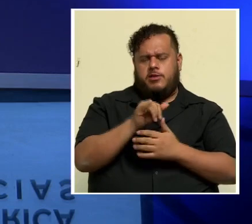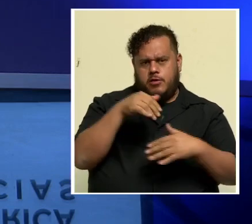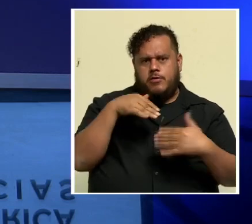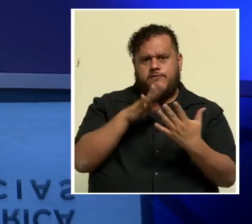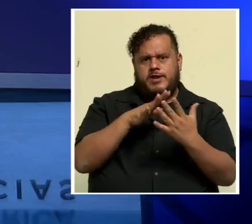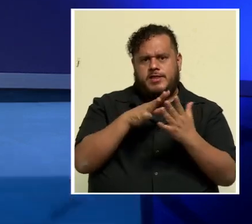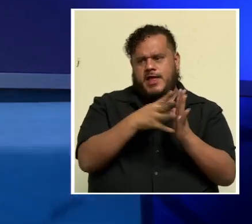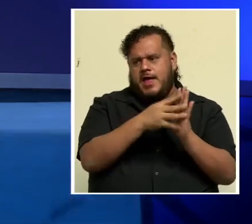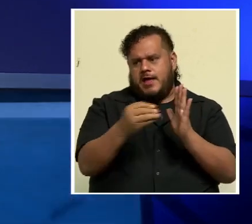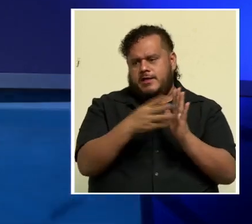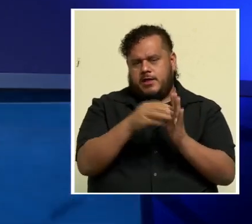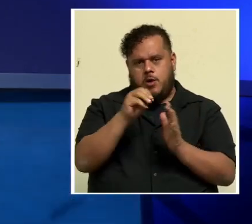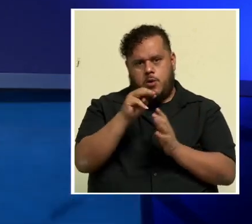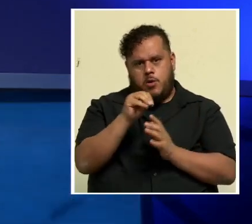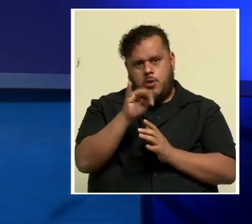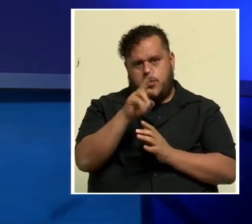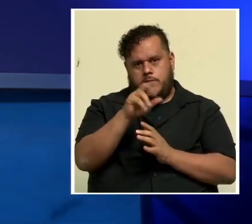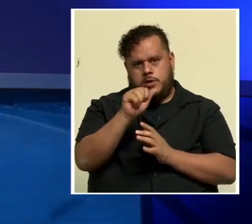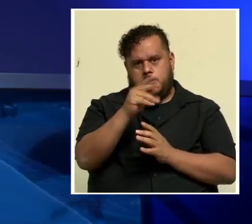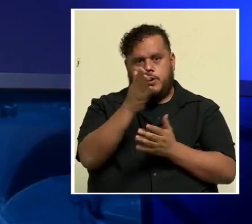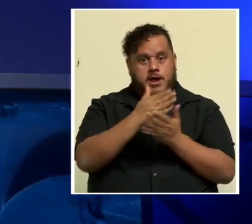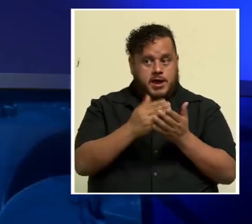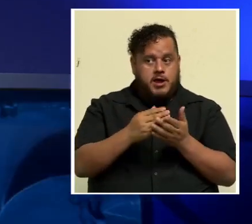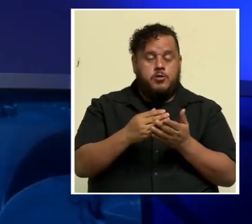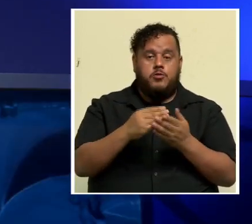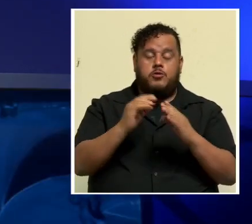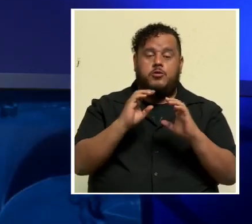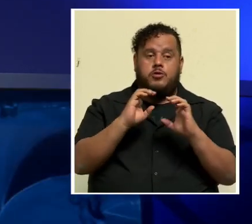brote de la variante Omicron en varios equipos.